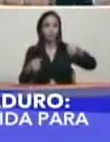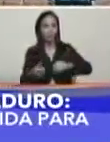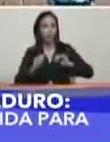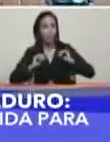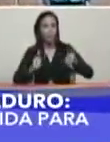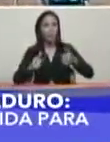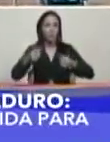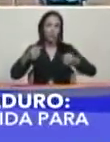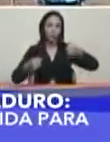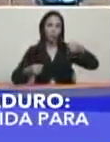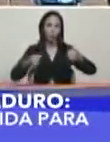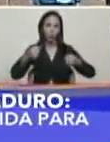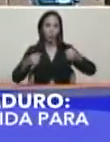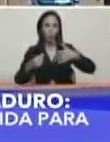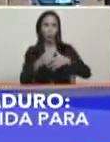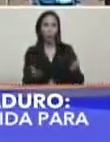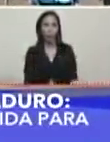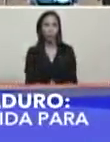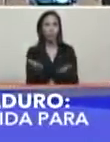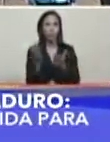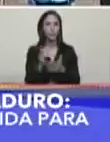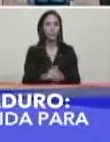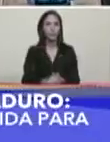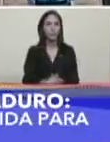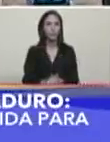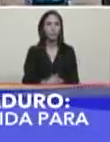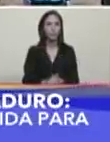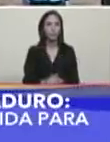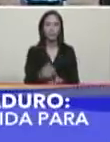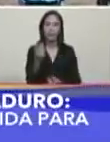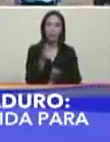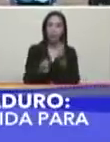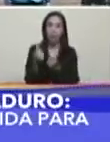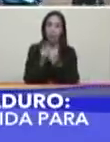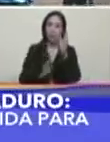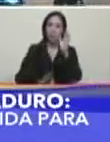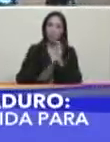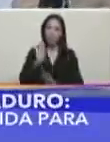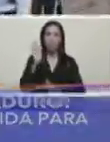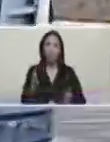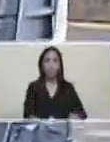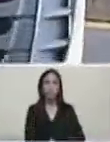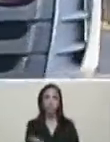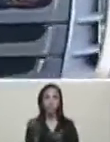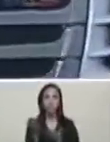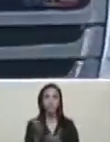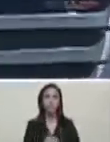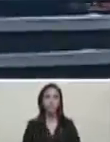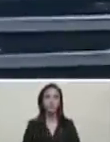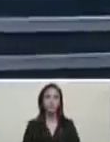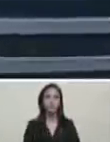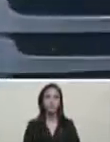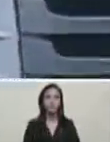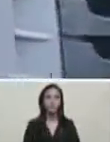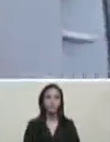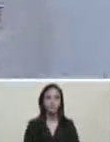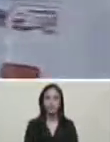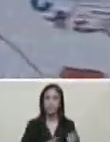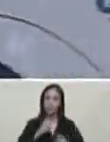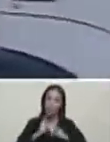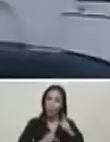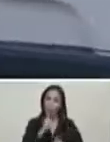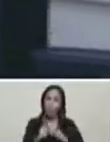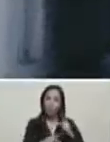dos, tres. A la carga, a la batalla económica, al abastecimiento y a la